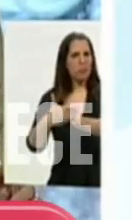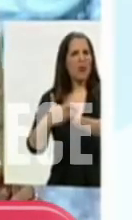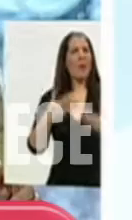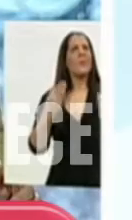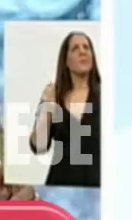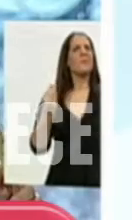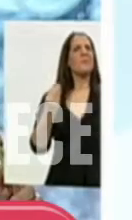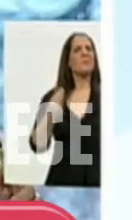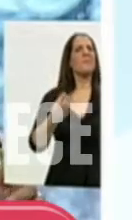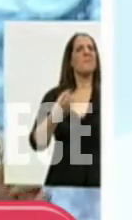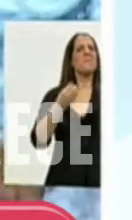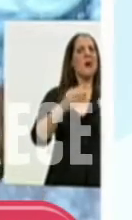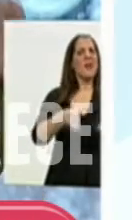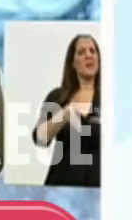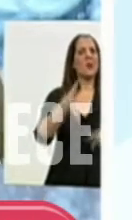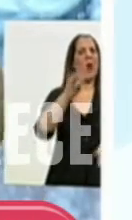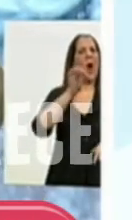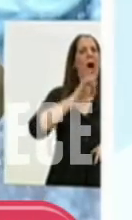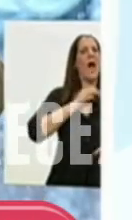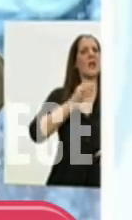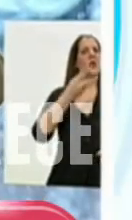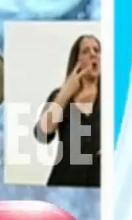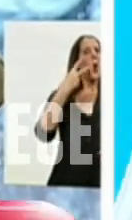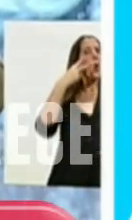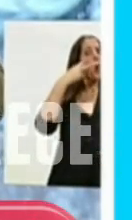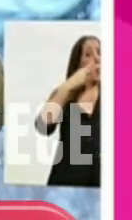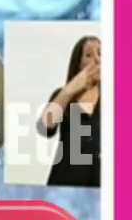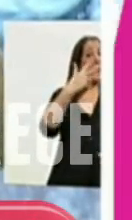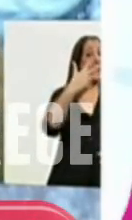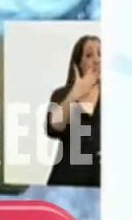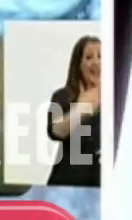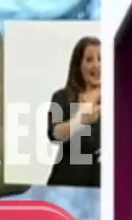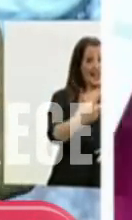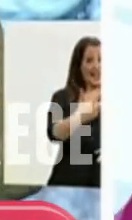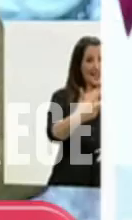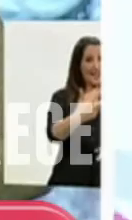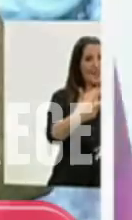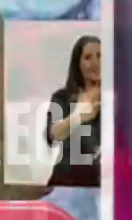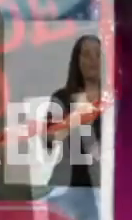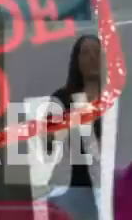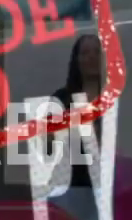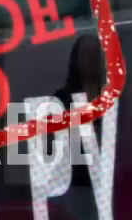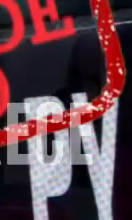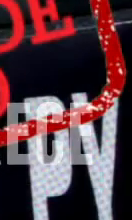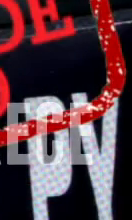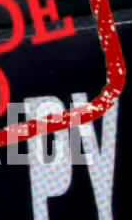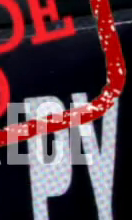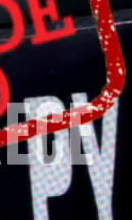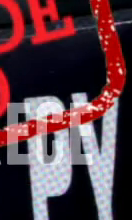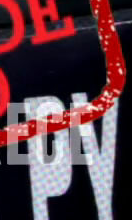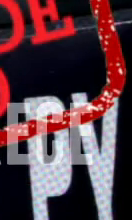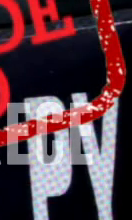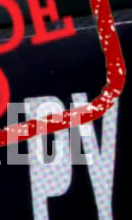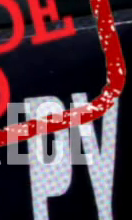está? Bueno, eso va a derivar de qué pruebas encuentre la justicia para certificar que las cosas que